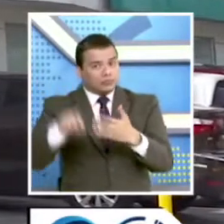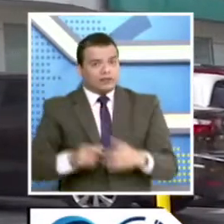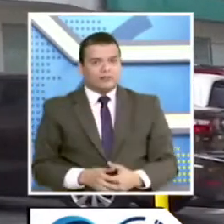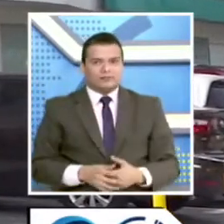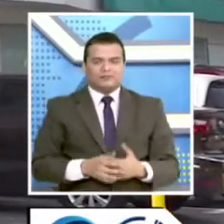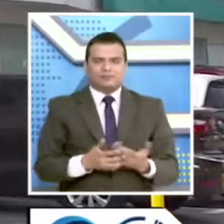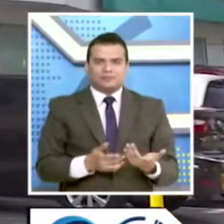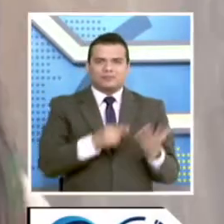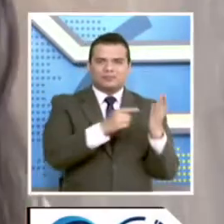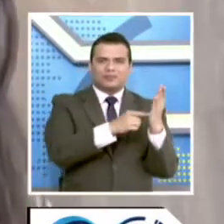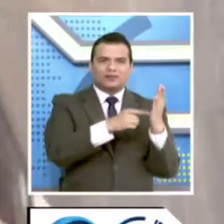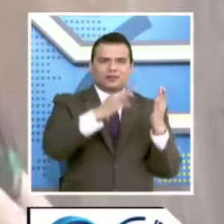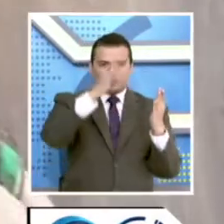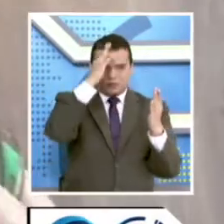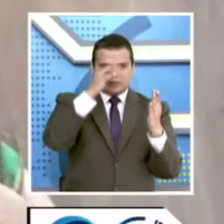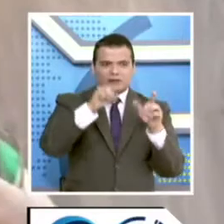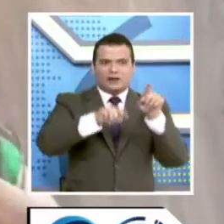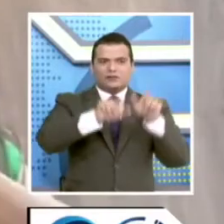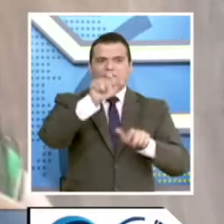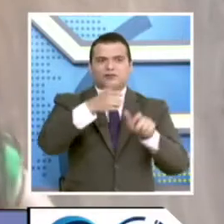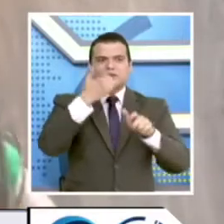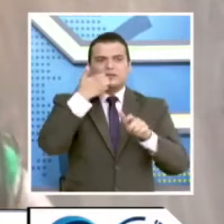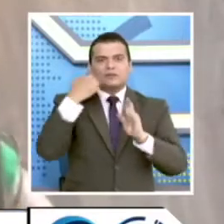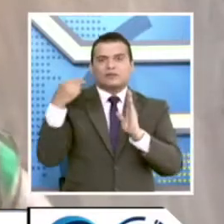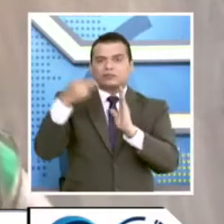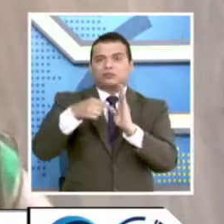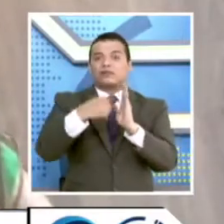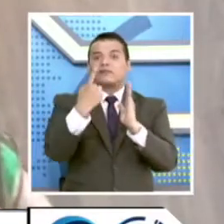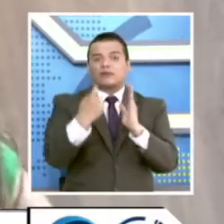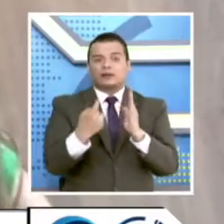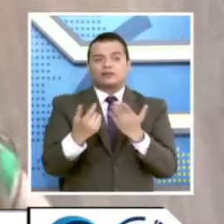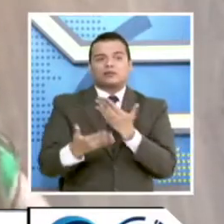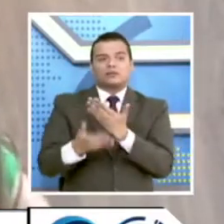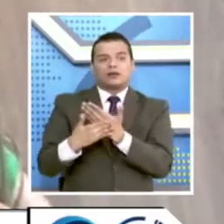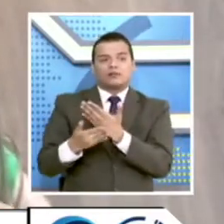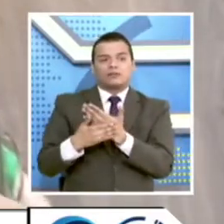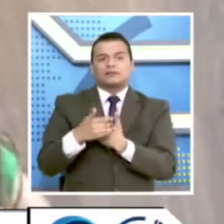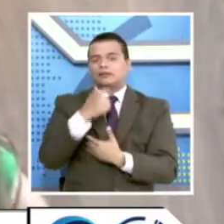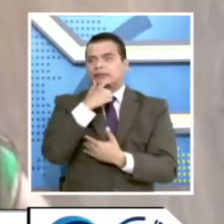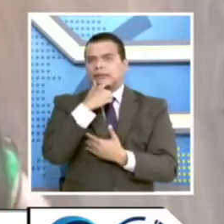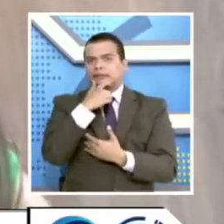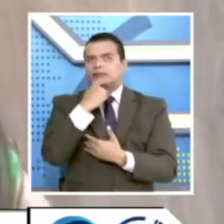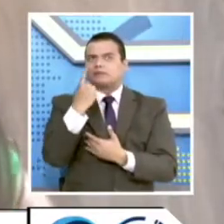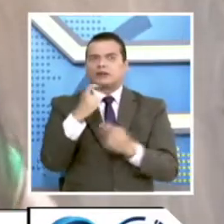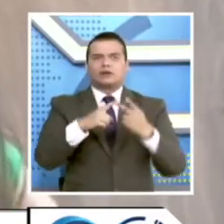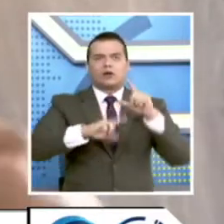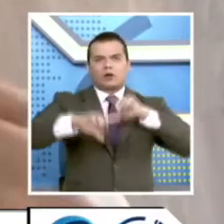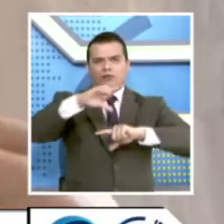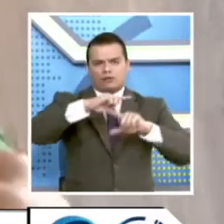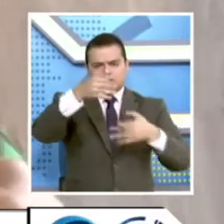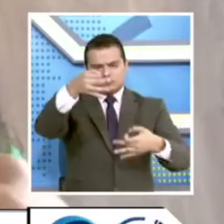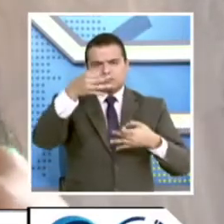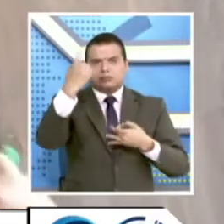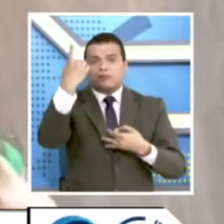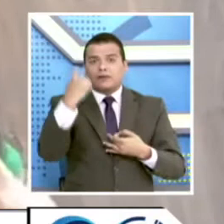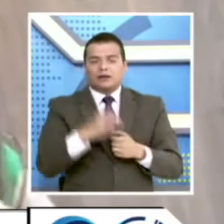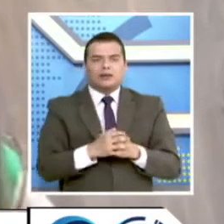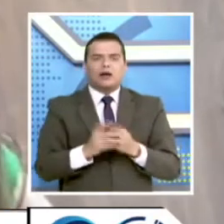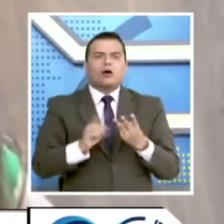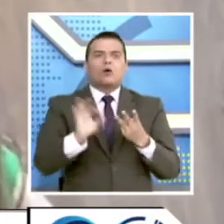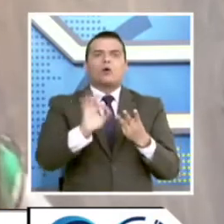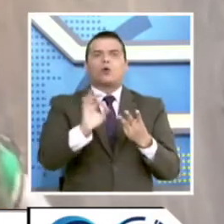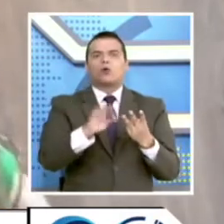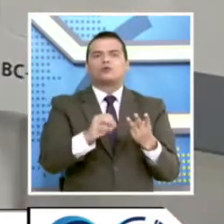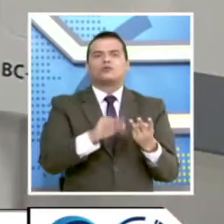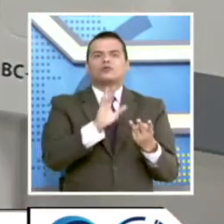nos manifestó que están incompletas, la ausencia de registros de resultados de laboratorios clínicos, la ausencia de registros